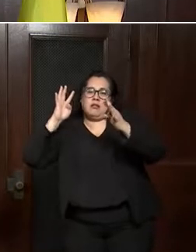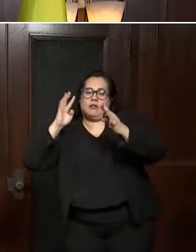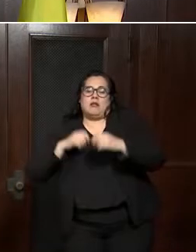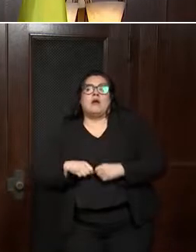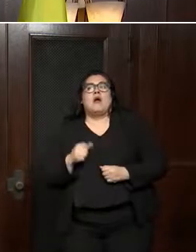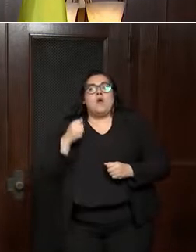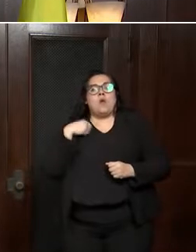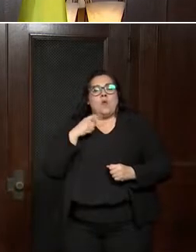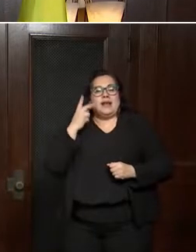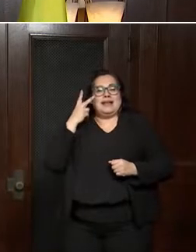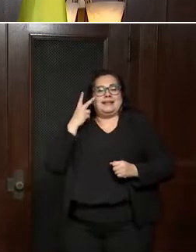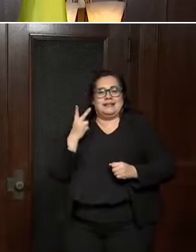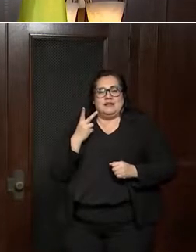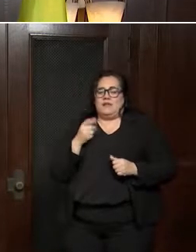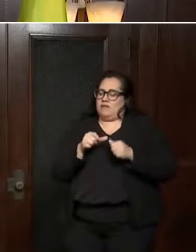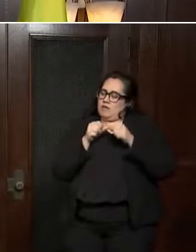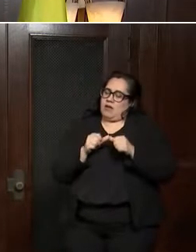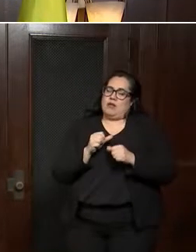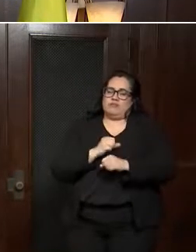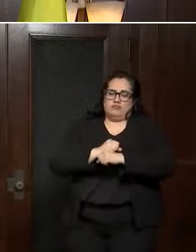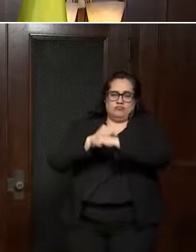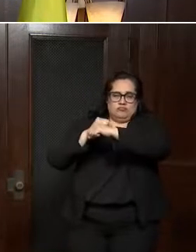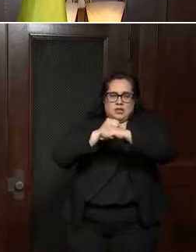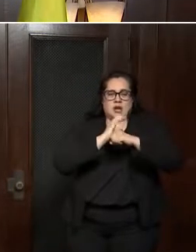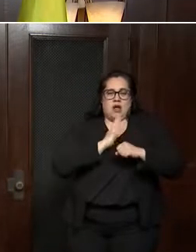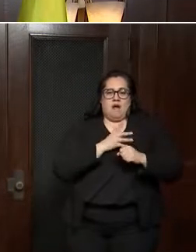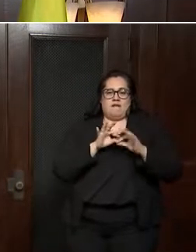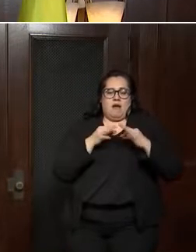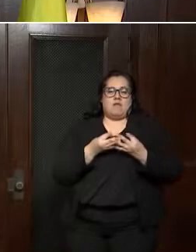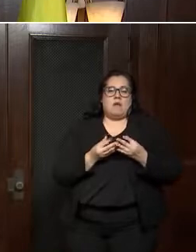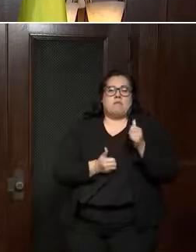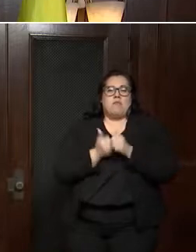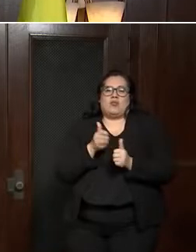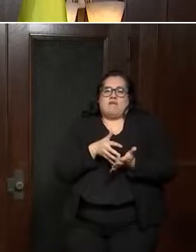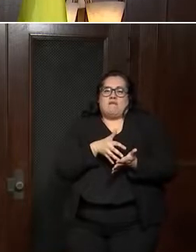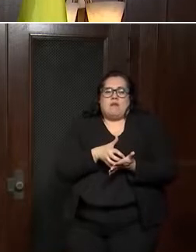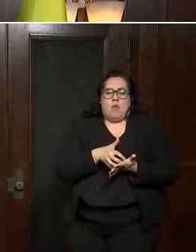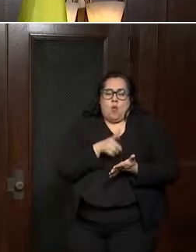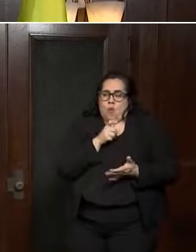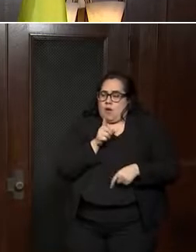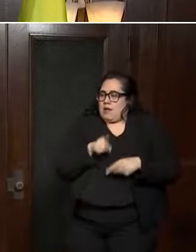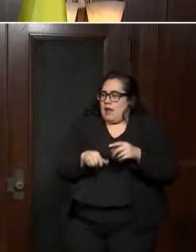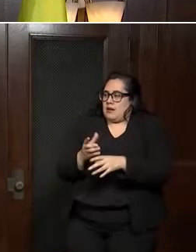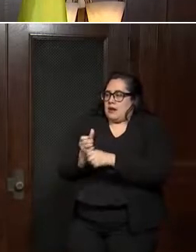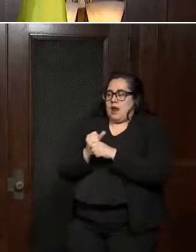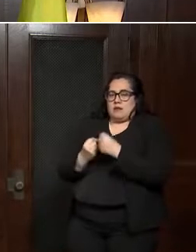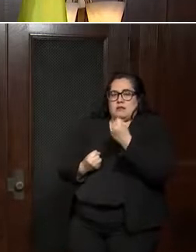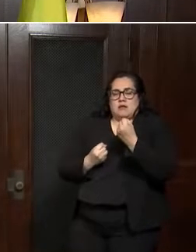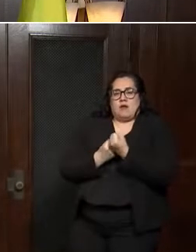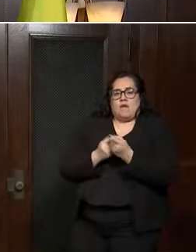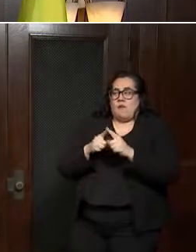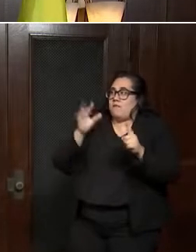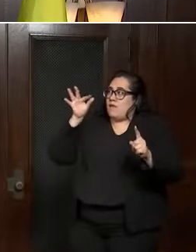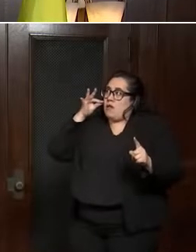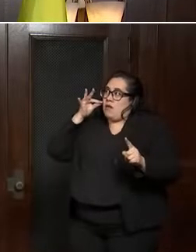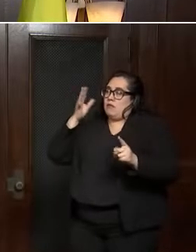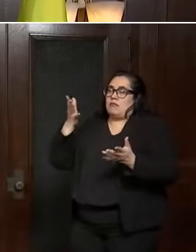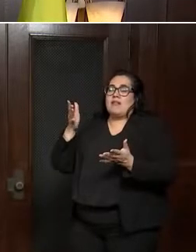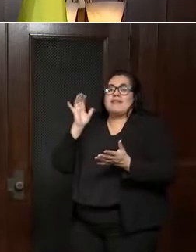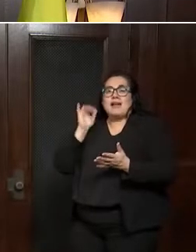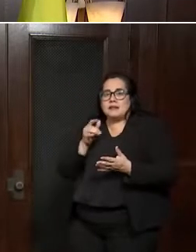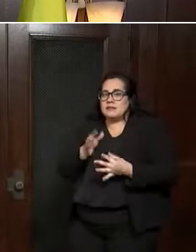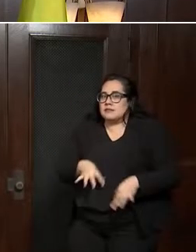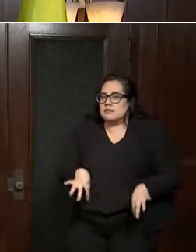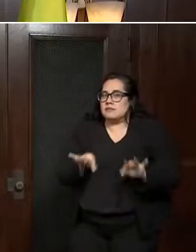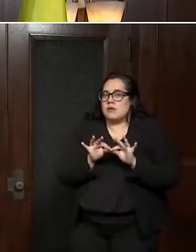nuestro trabajo para proteger a nuestras familias más vulnerables, las que no pueden recibir el apoyo federal. Este es muy